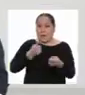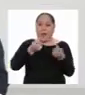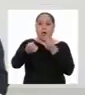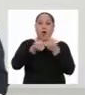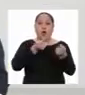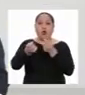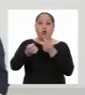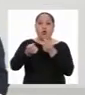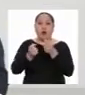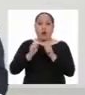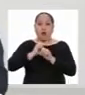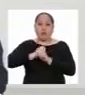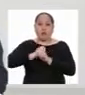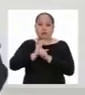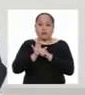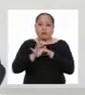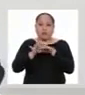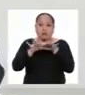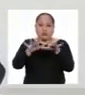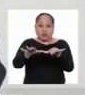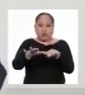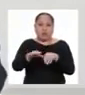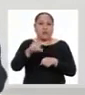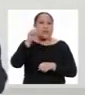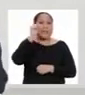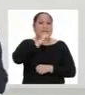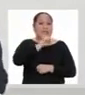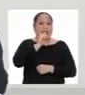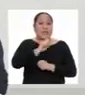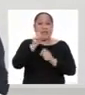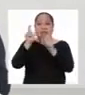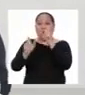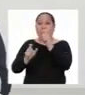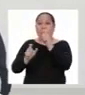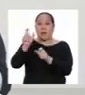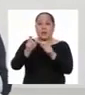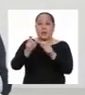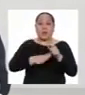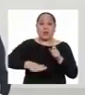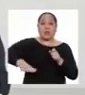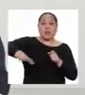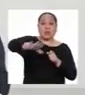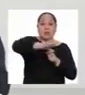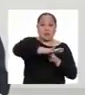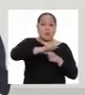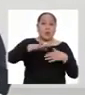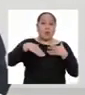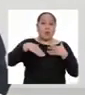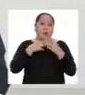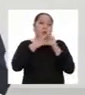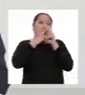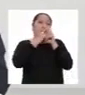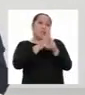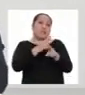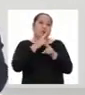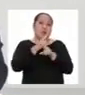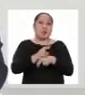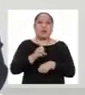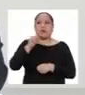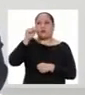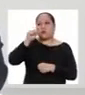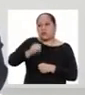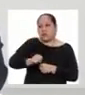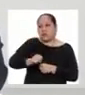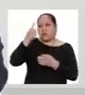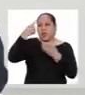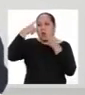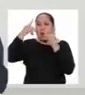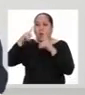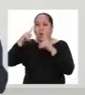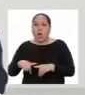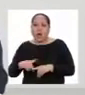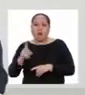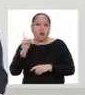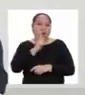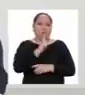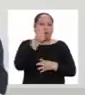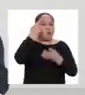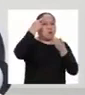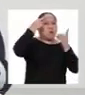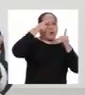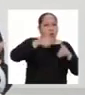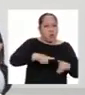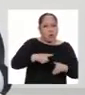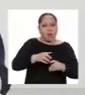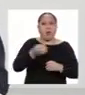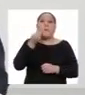COVID-19? Sí, y tus encuestadas y encuestados te podrán responder si están de acuerdo o en